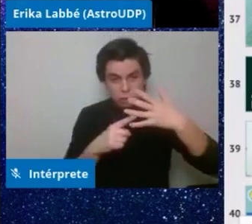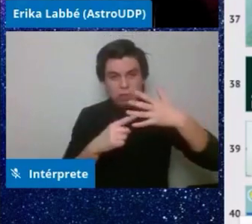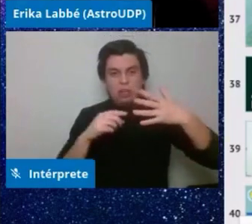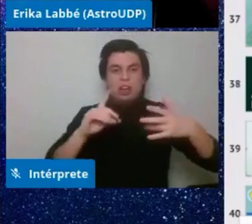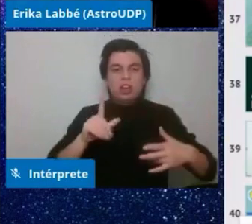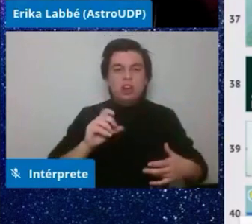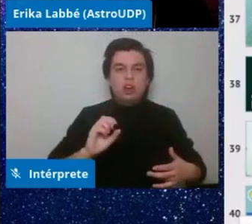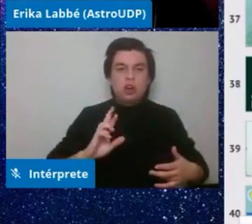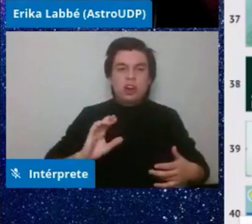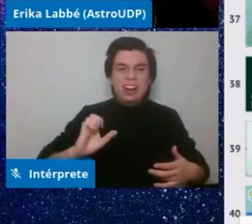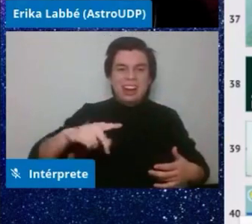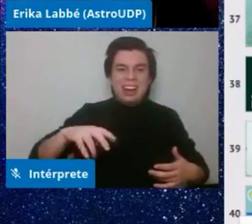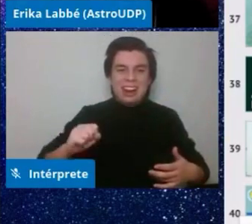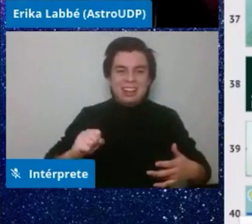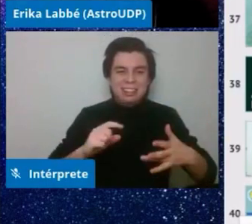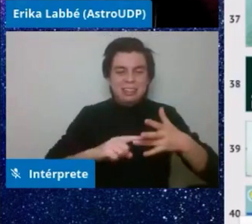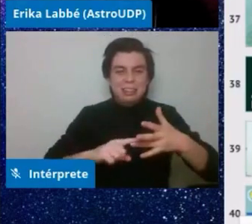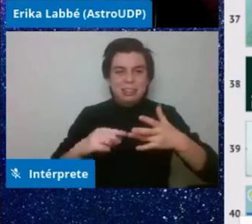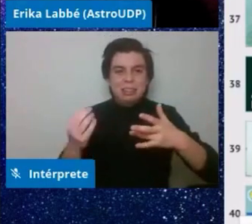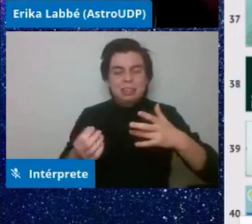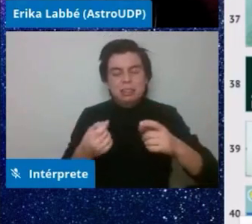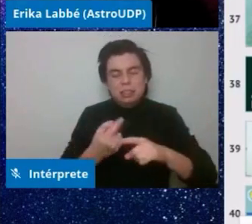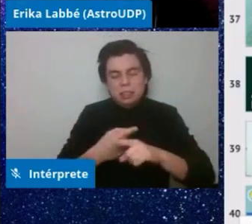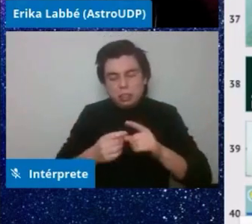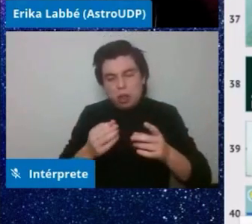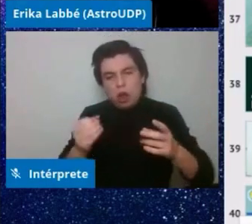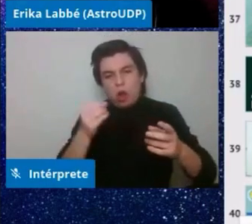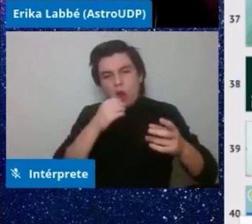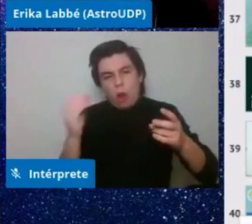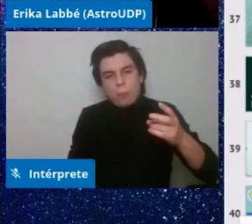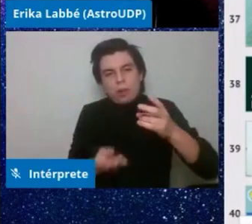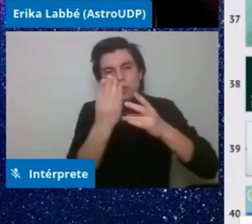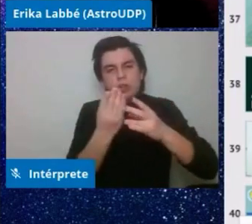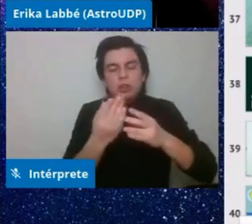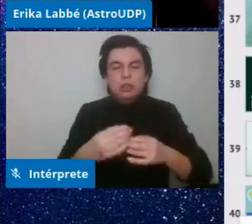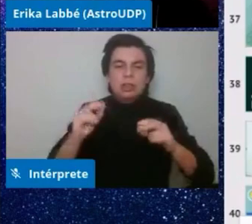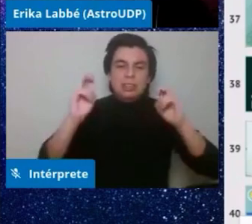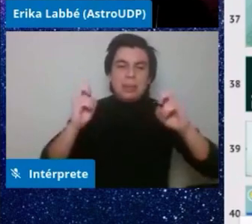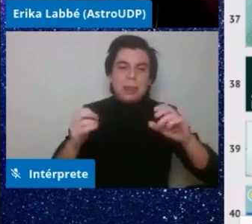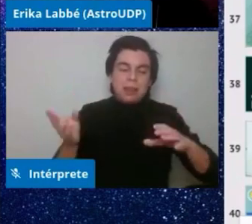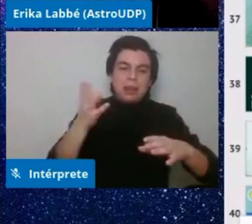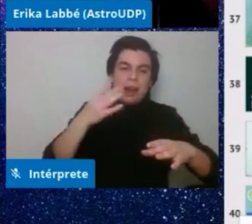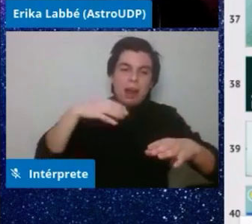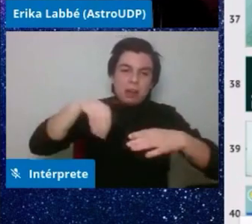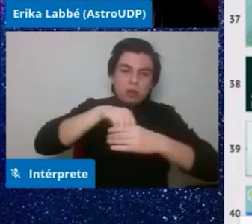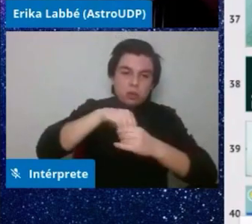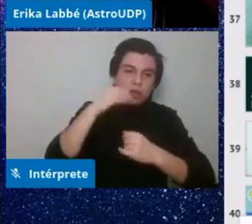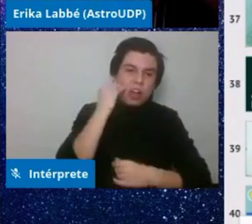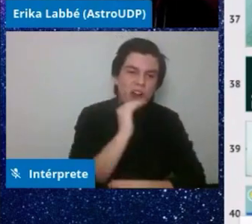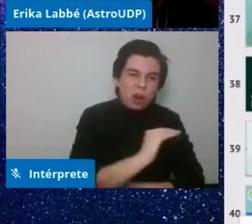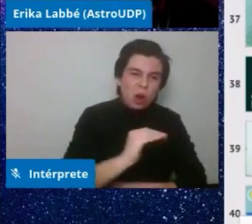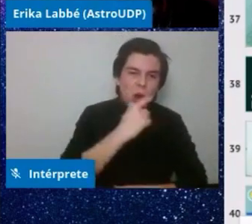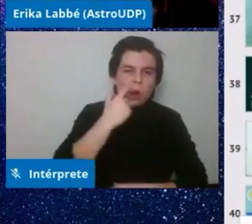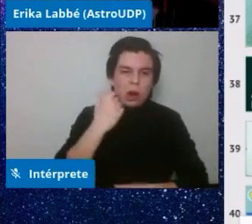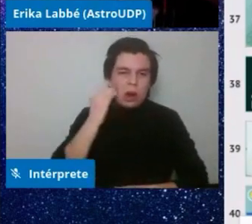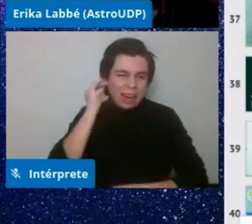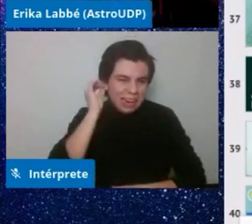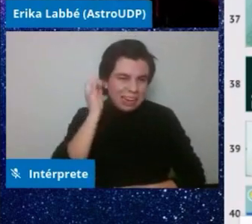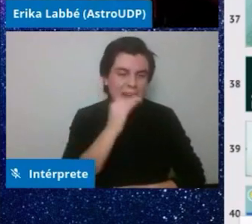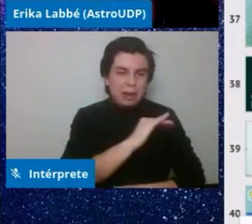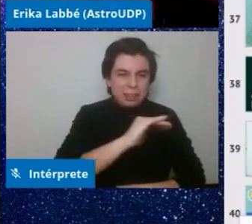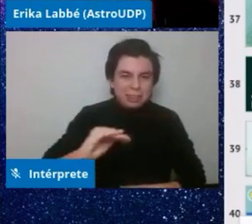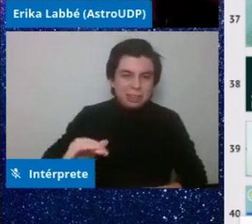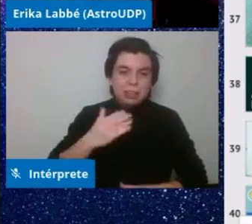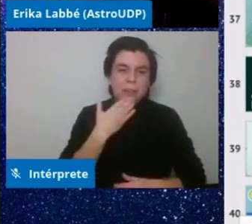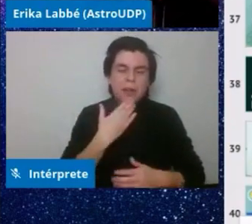que era interesante partir justamente desde la inclusión, uh-huh. desde los niños y de las niñas, o sea, idealmente incluso desde educadores